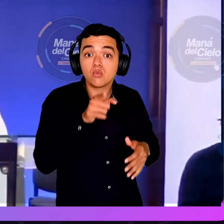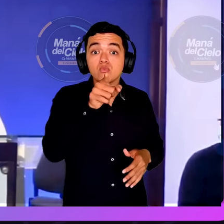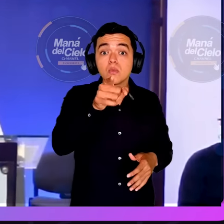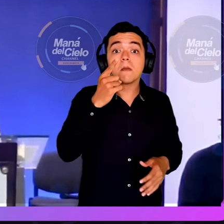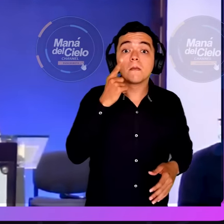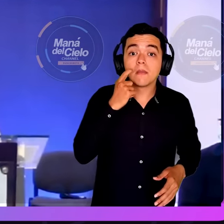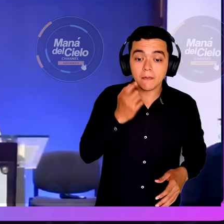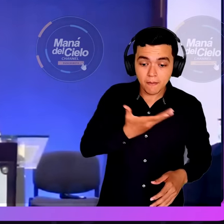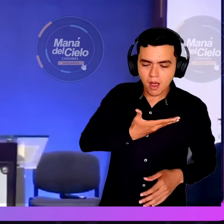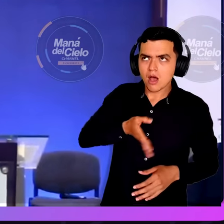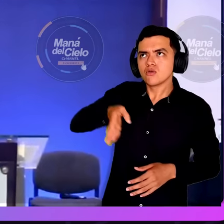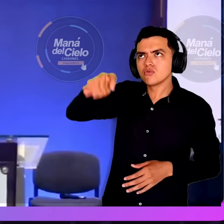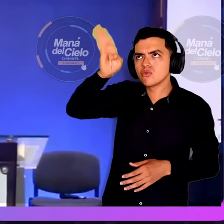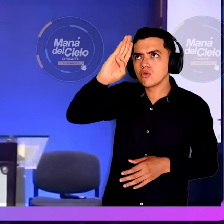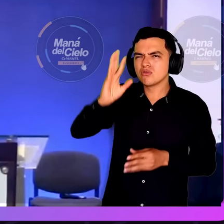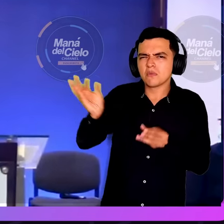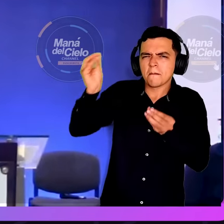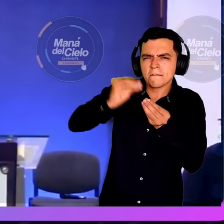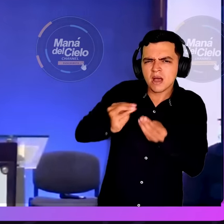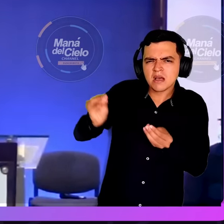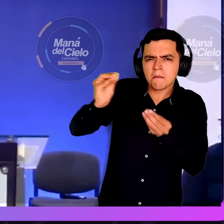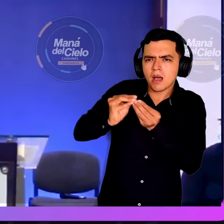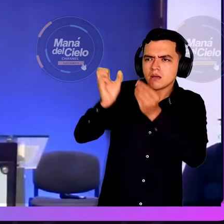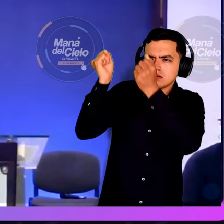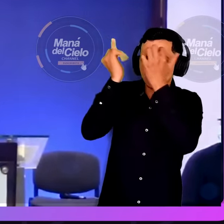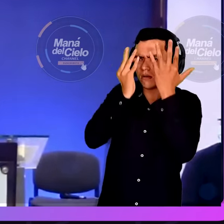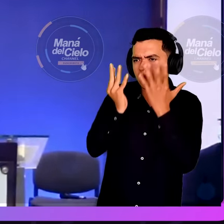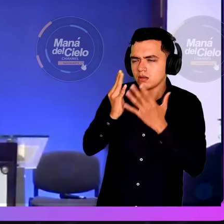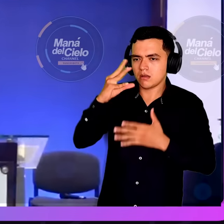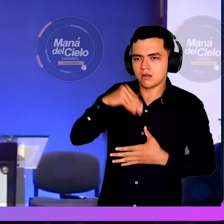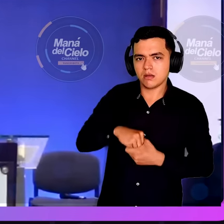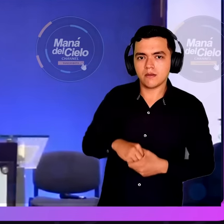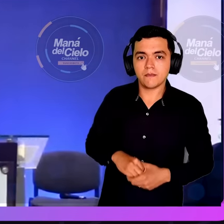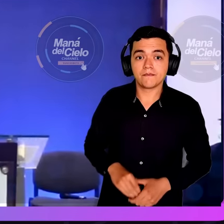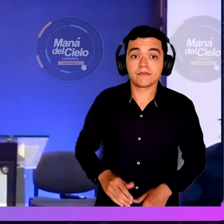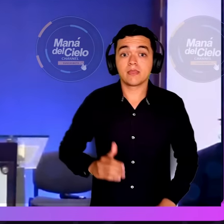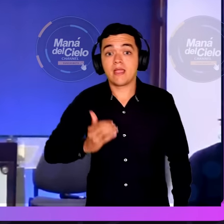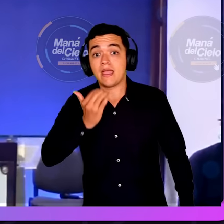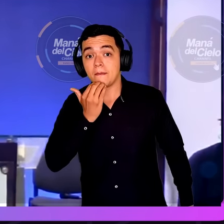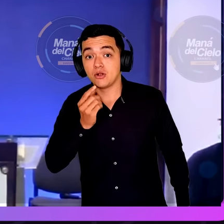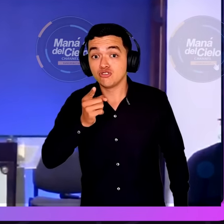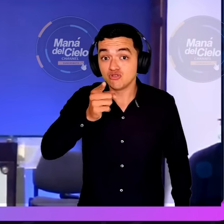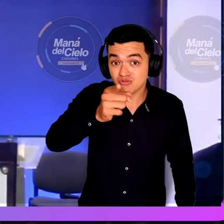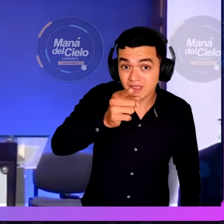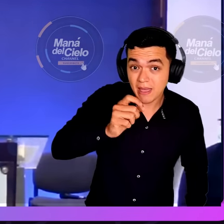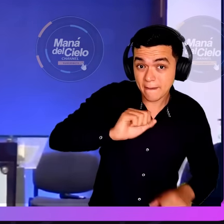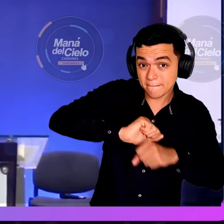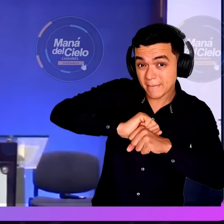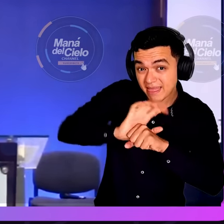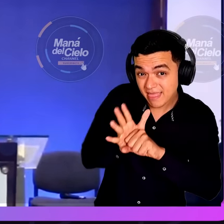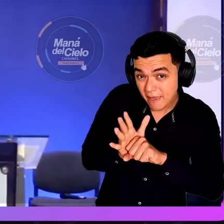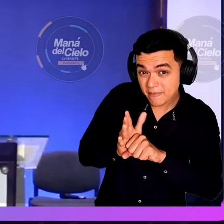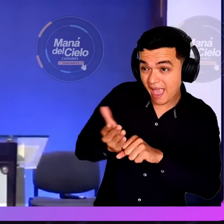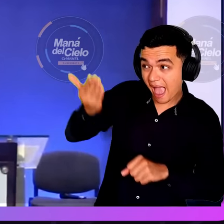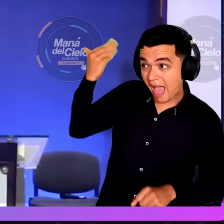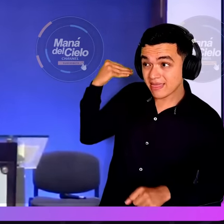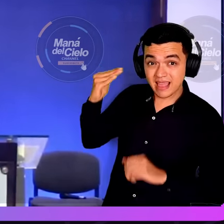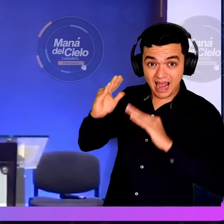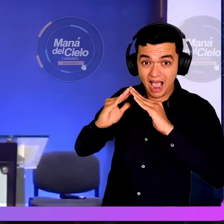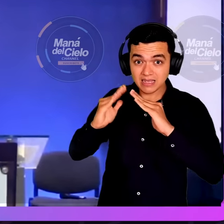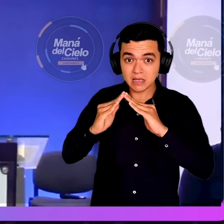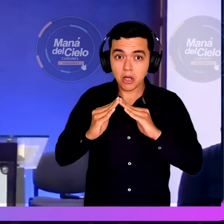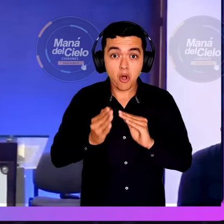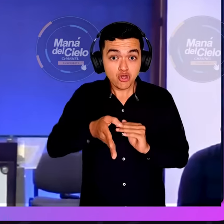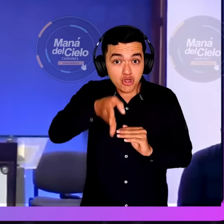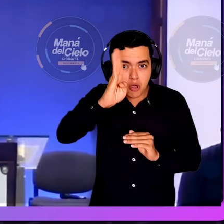aparatos, nunca faltó eso. Hermanos queridos, ¿cómo necesitamos hoy en día que los padres nos llenemos del Señor? Que los padres, hermano, y